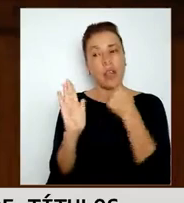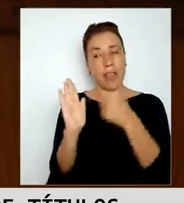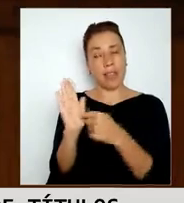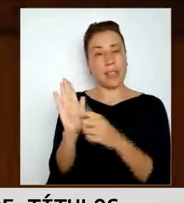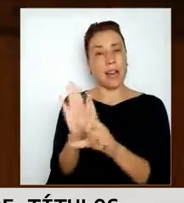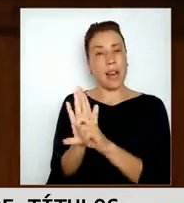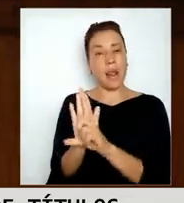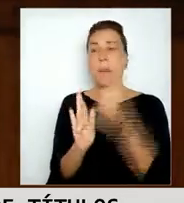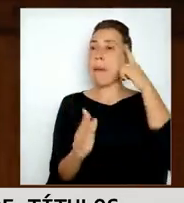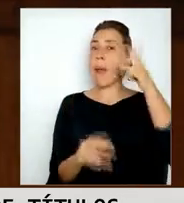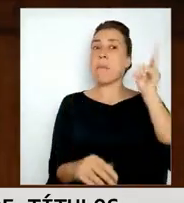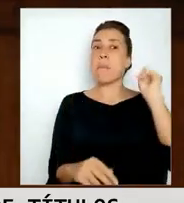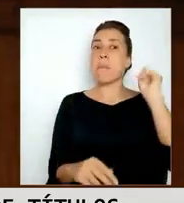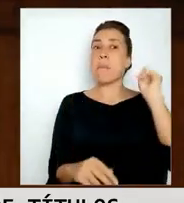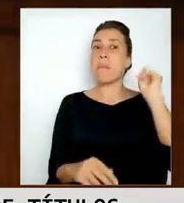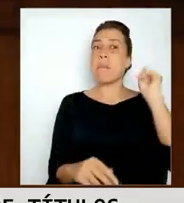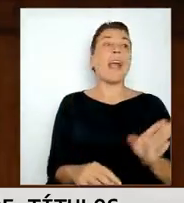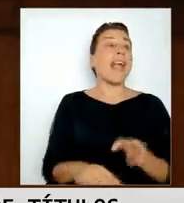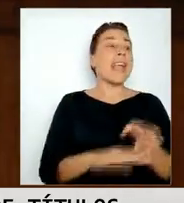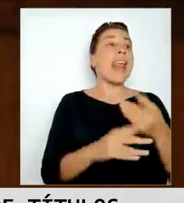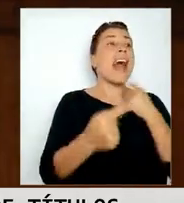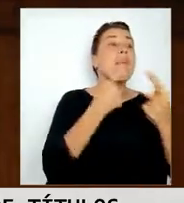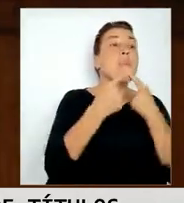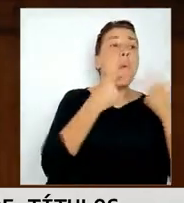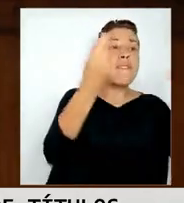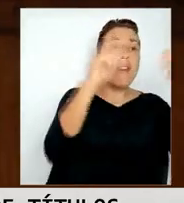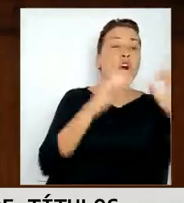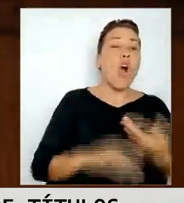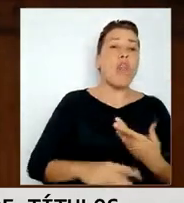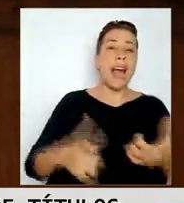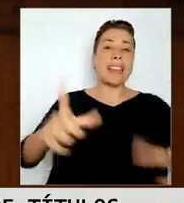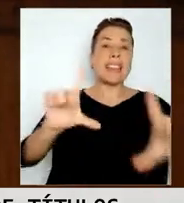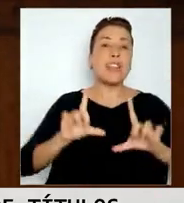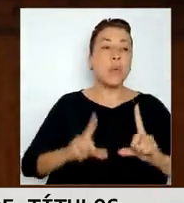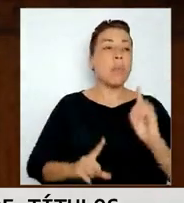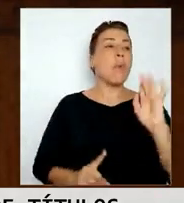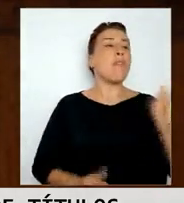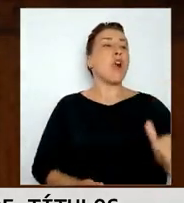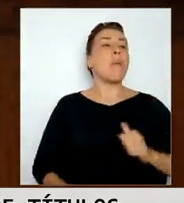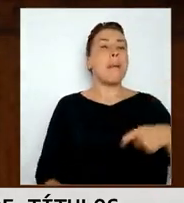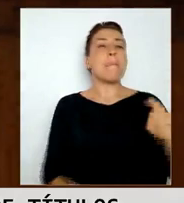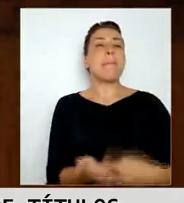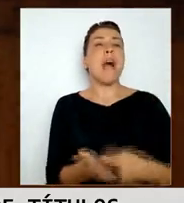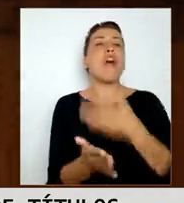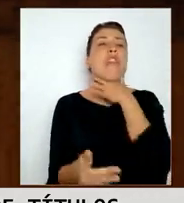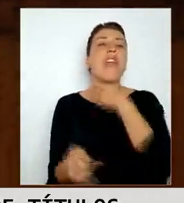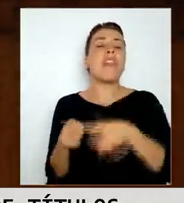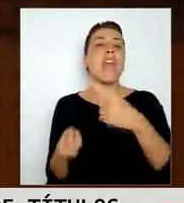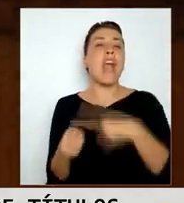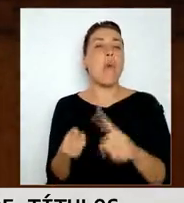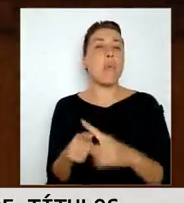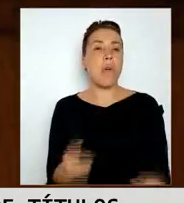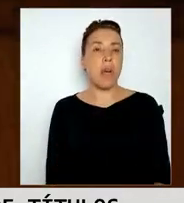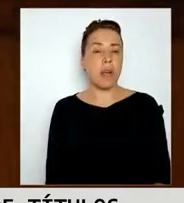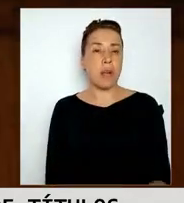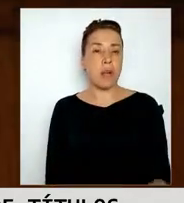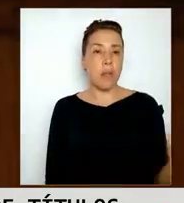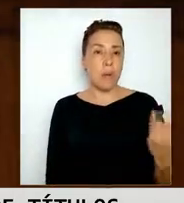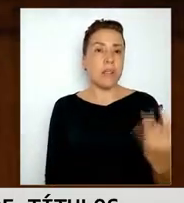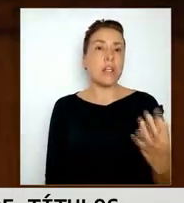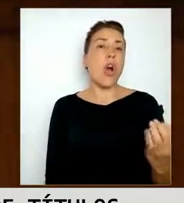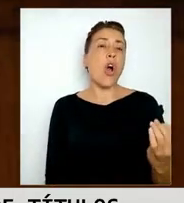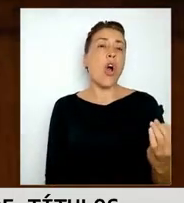la rendición de evaluaciones y la entrega de títulos fueran condicionadas al pago de la deuda arancel otros integrantes de la comisión